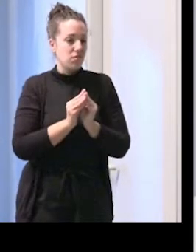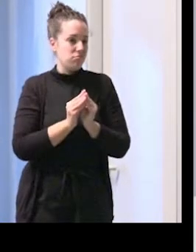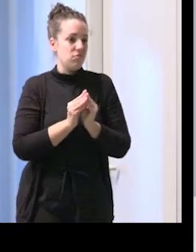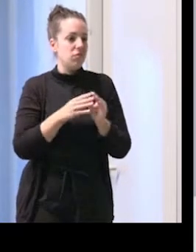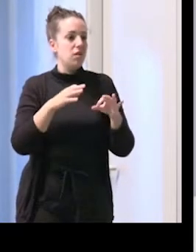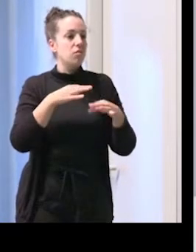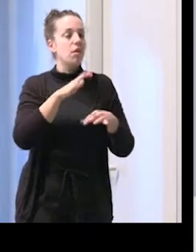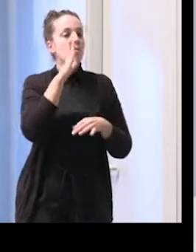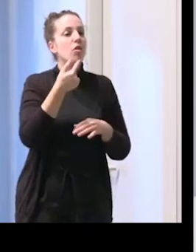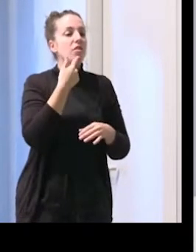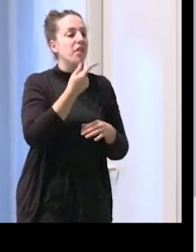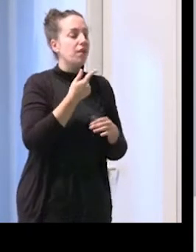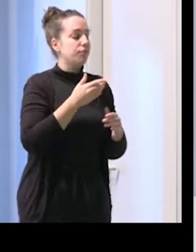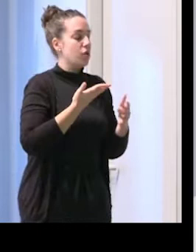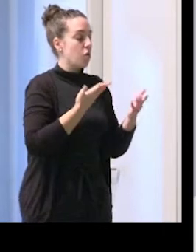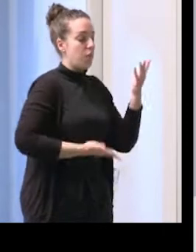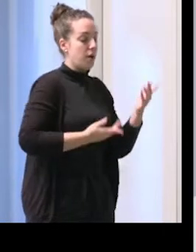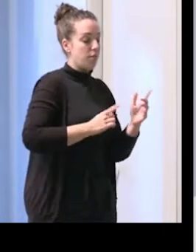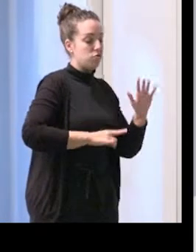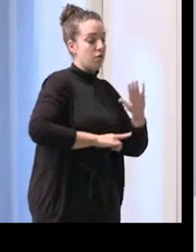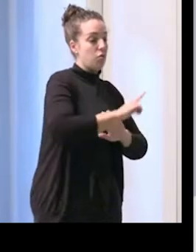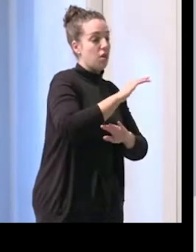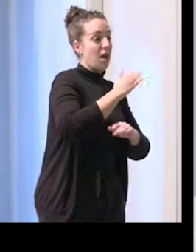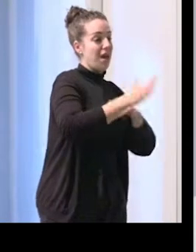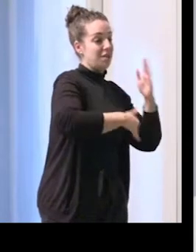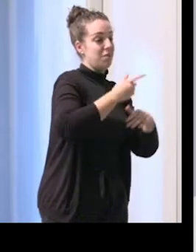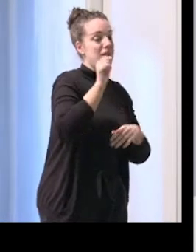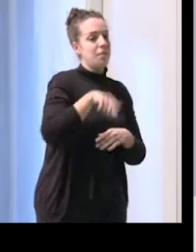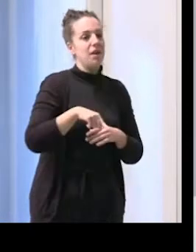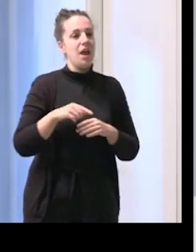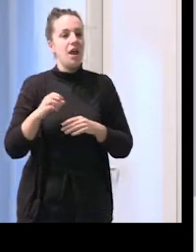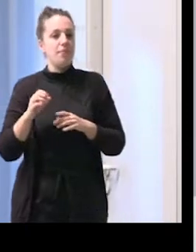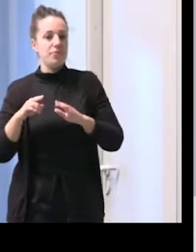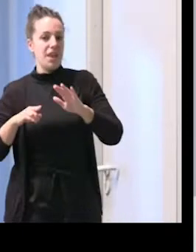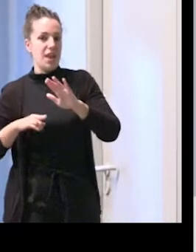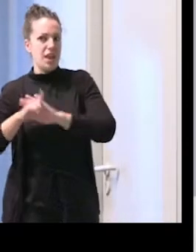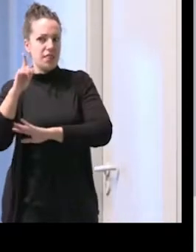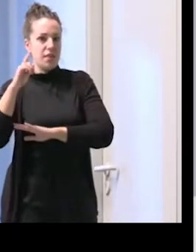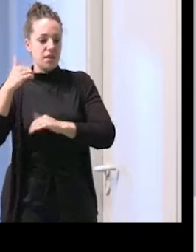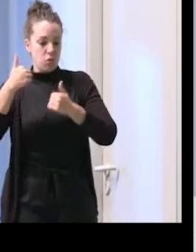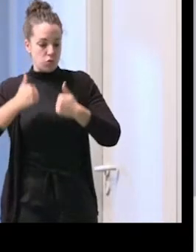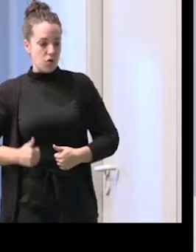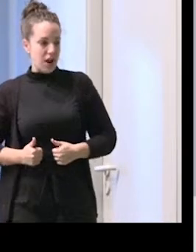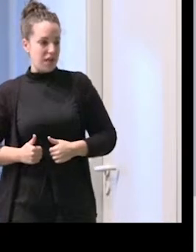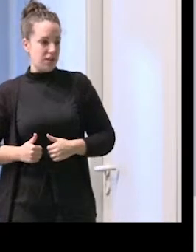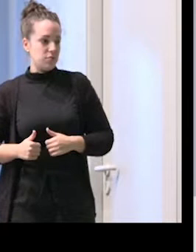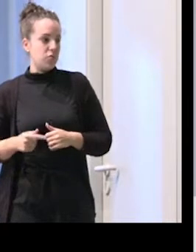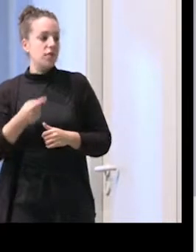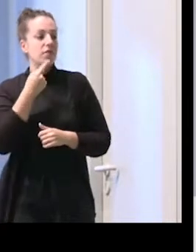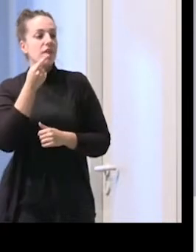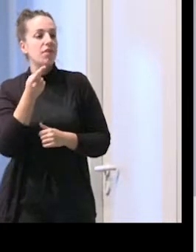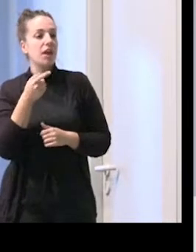biología evolutiva de las especies con la biología del desarrollo de un organismo. Y él dice que hay un parangón,